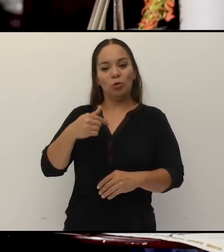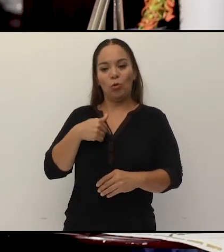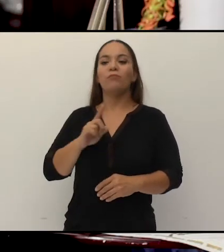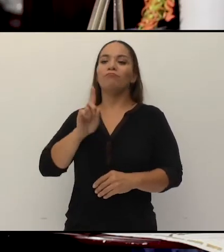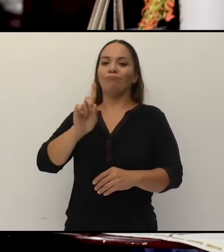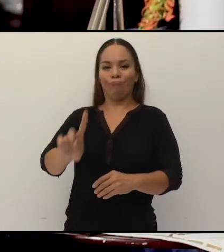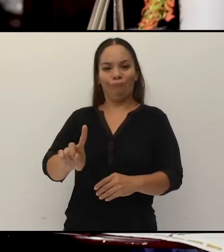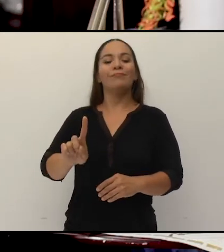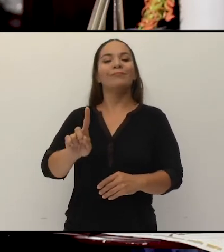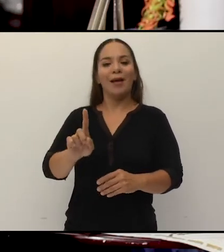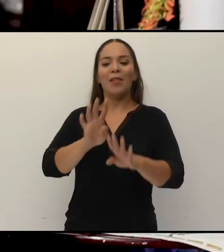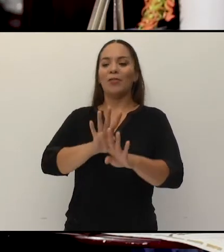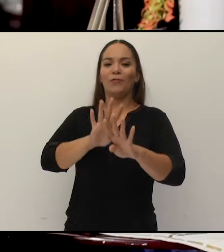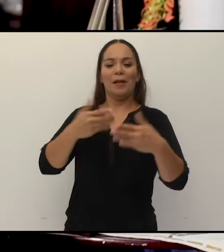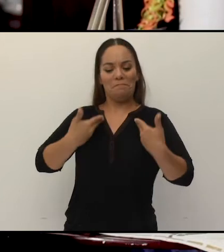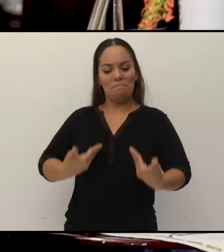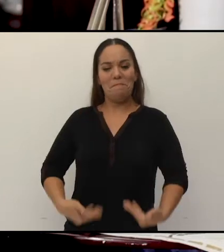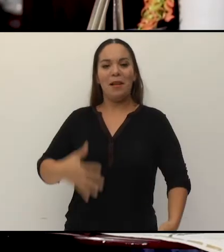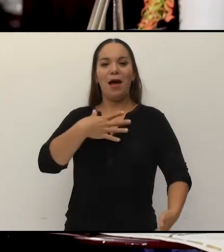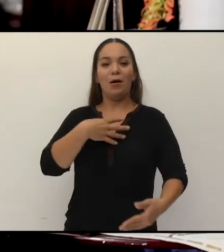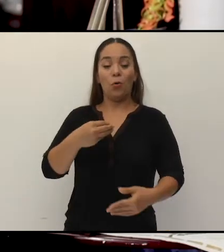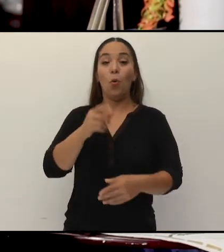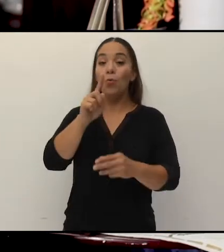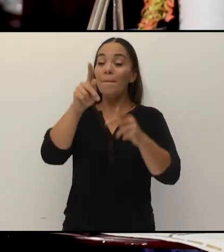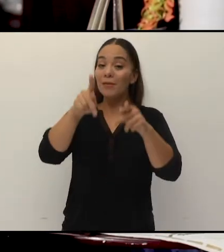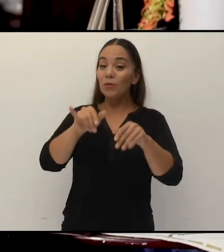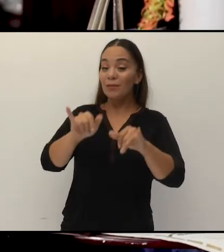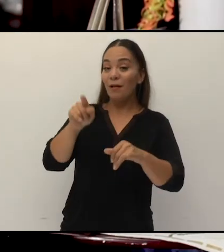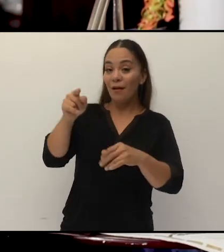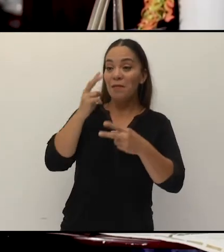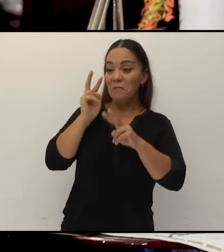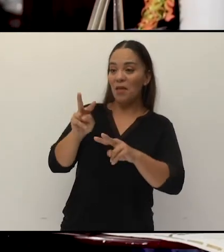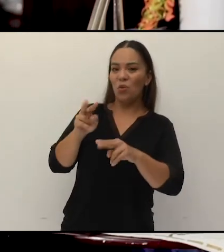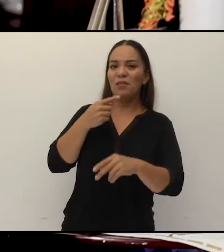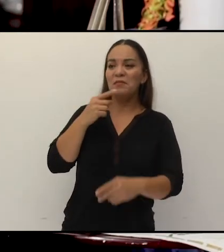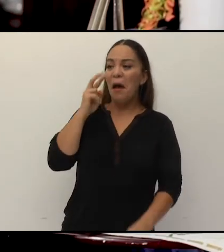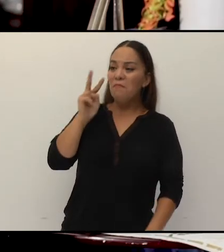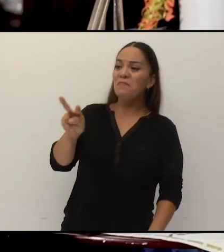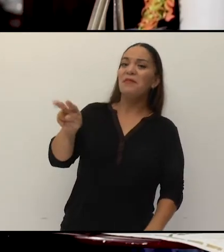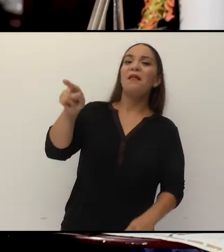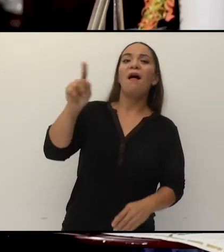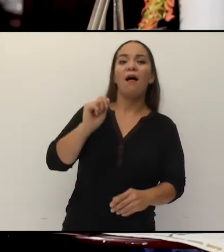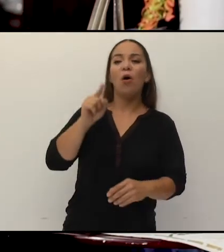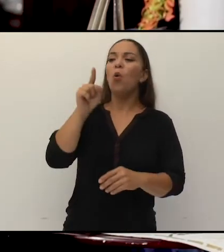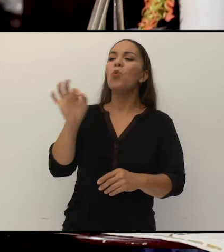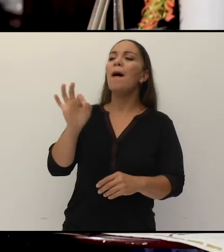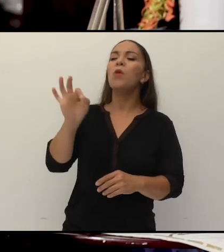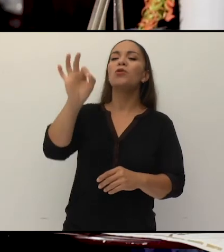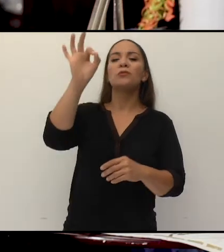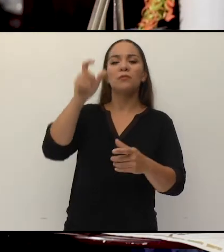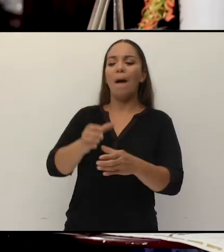fui con mi vestidito ahí blanco a desfilar y toda la cosa. Y una de las personas que estaba viendo el desfile dice, ¡ay, mira!